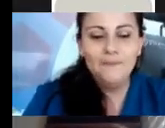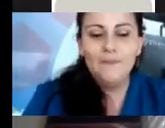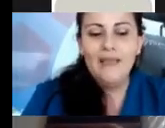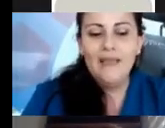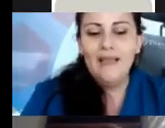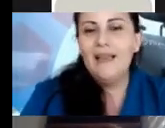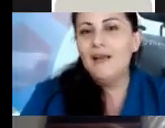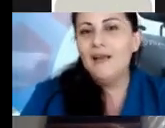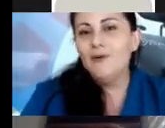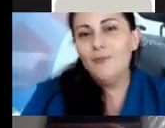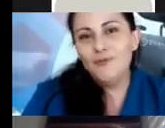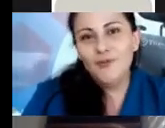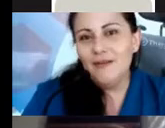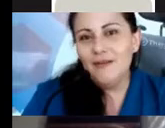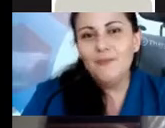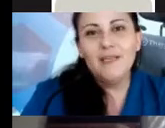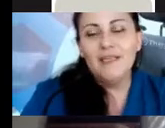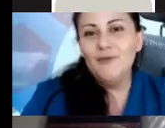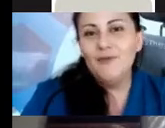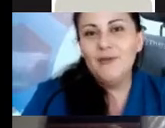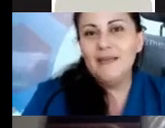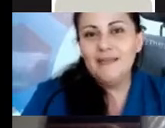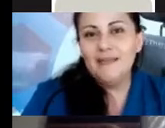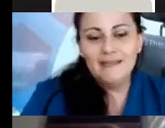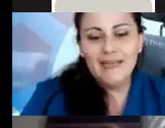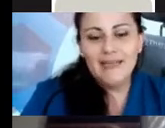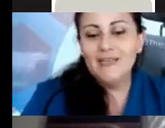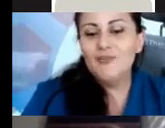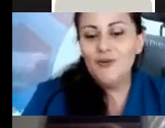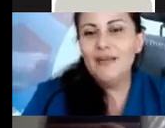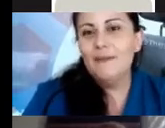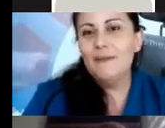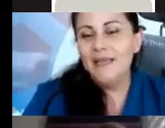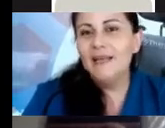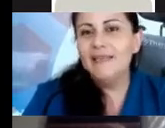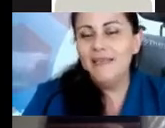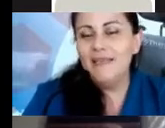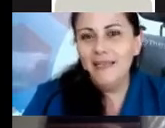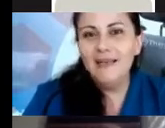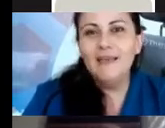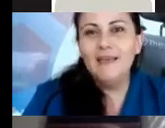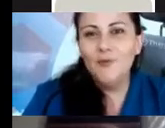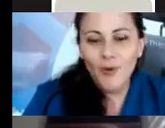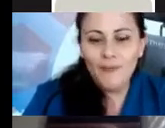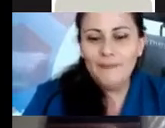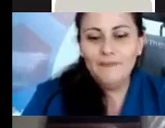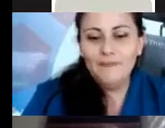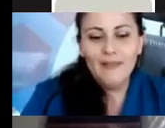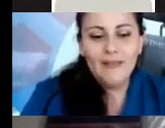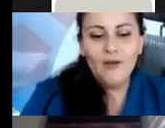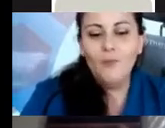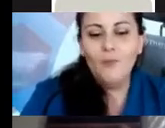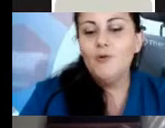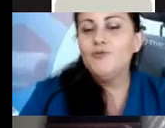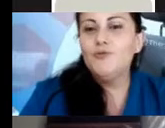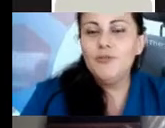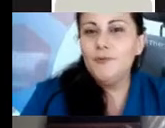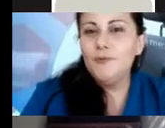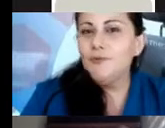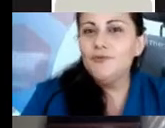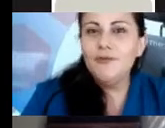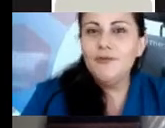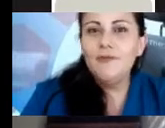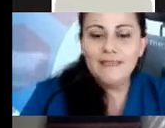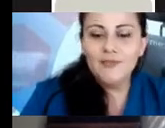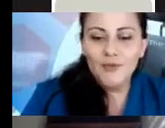ponencia. Leo, como todos sabemos, ha tenido una gran trayectoria en América Latina, en Europa. Como consultor